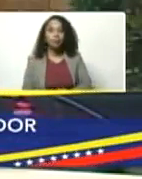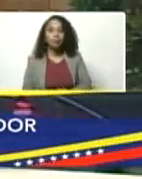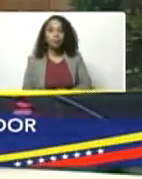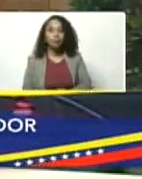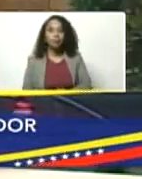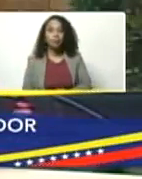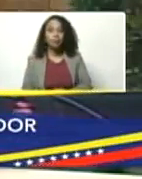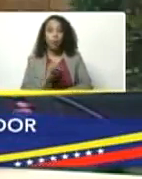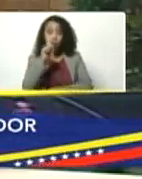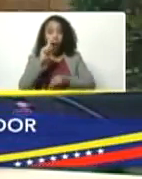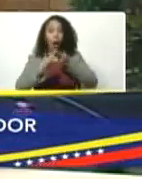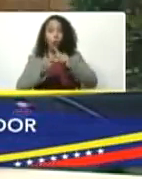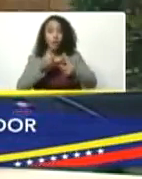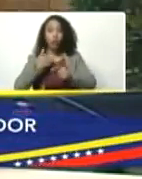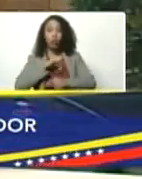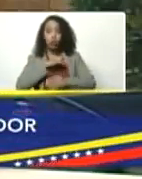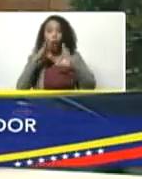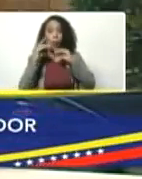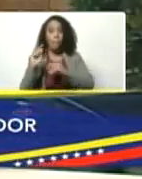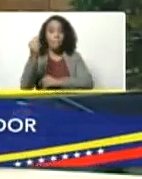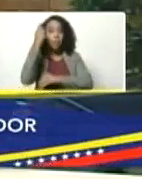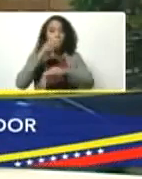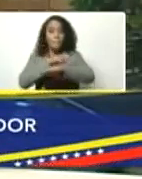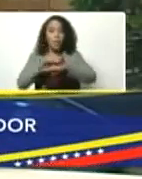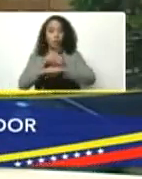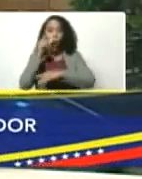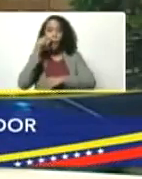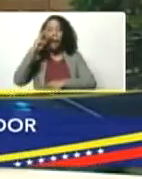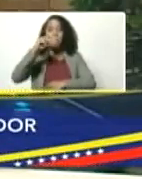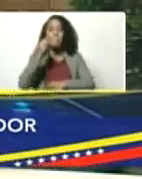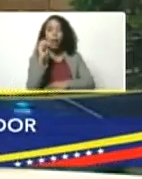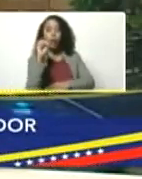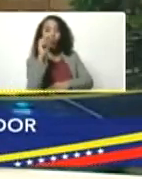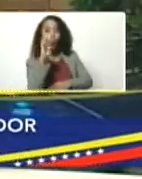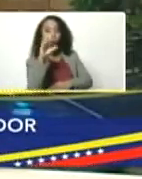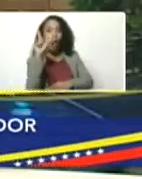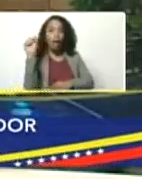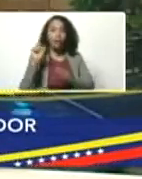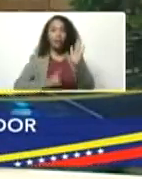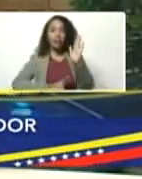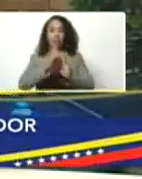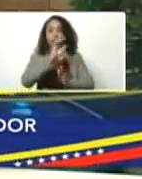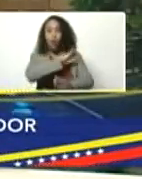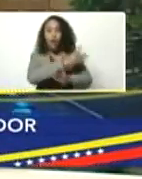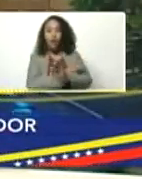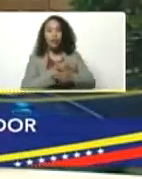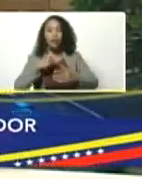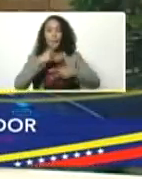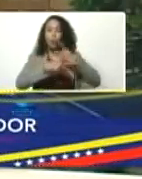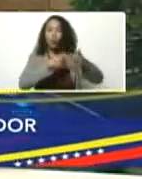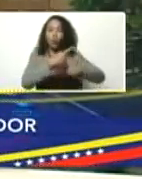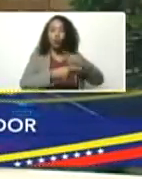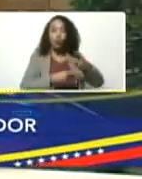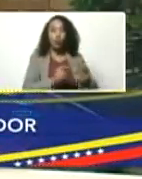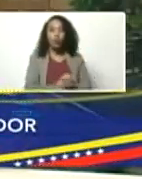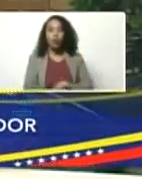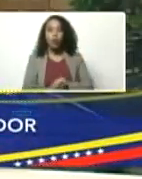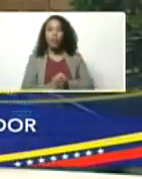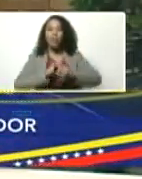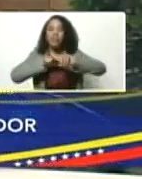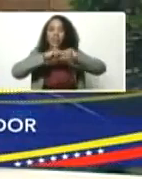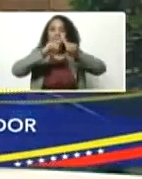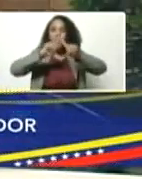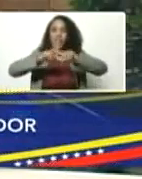Una de las cosas que hablábamos con el primer ministro Manuel Marrero, el desarrollo de las fuerzas productivas, su